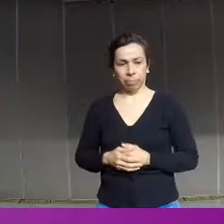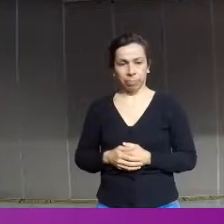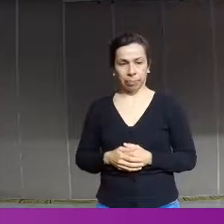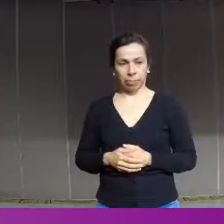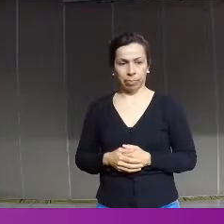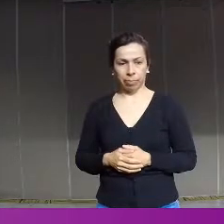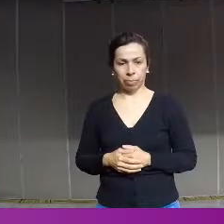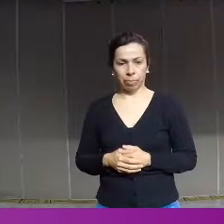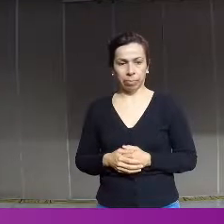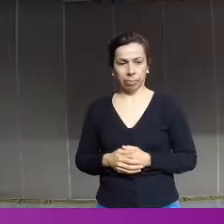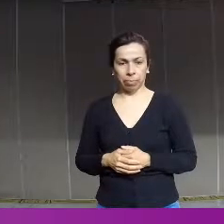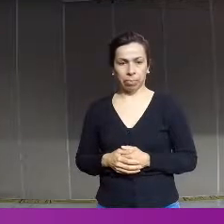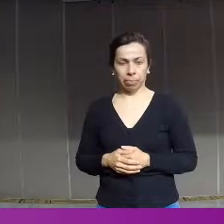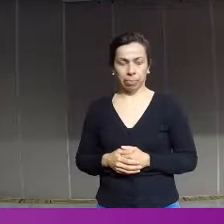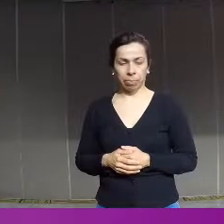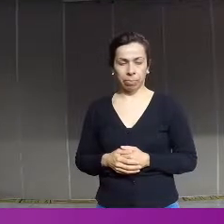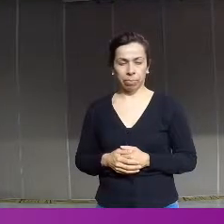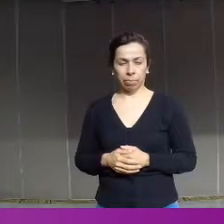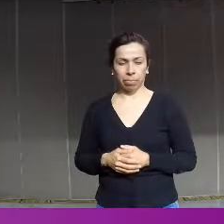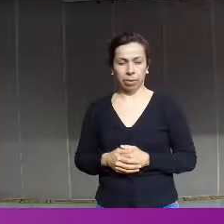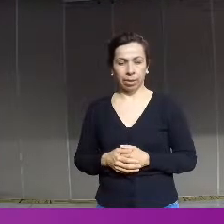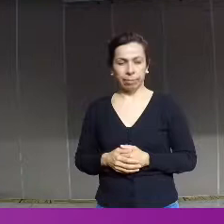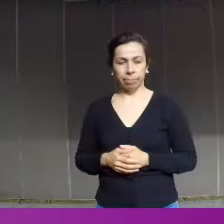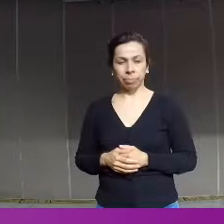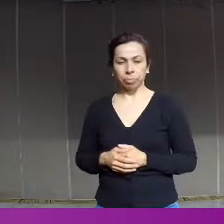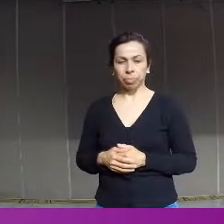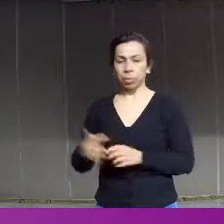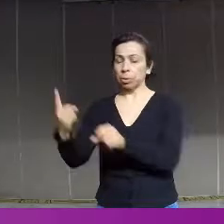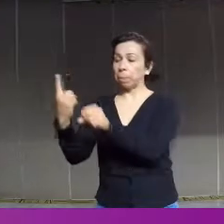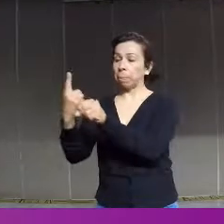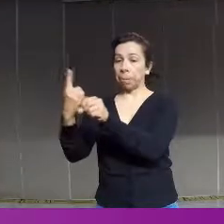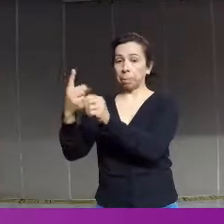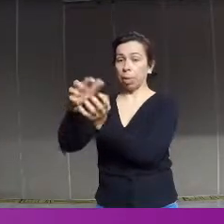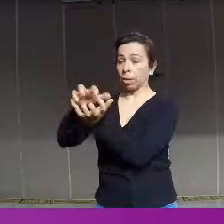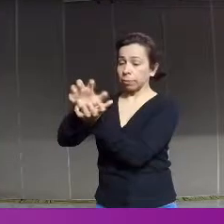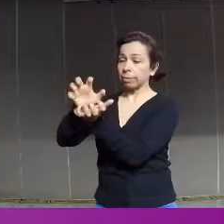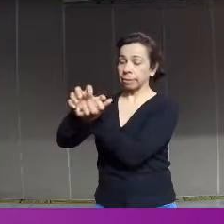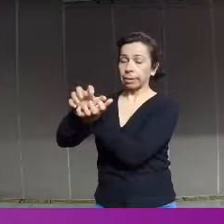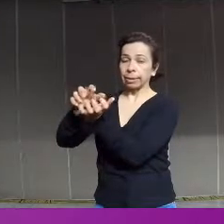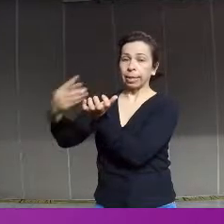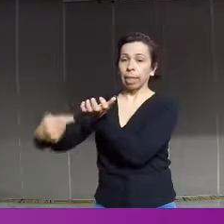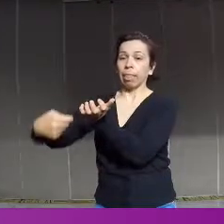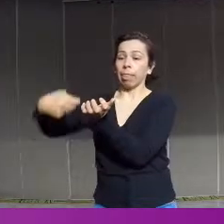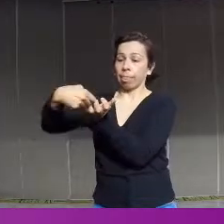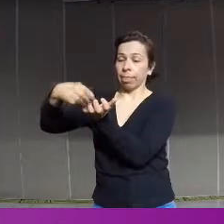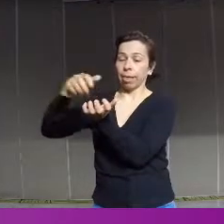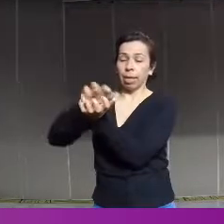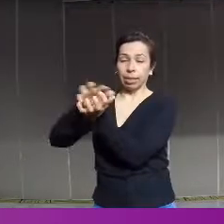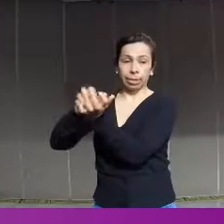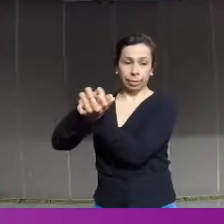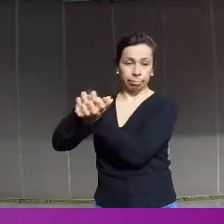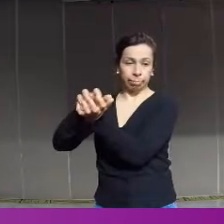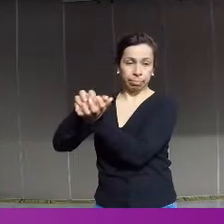Entonces decimos que ellos presentan dificultad para identificar lo que tienen dentro de la boca.